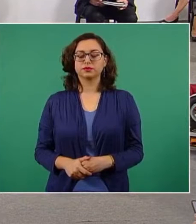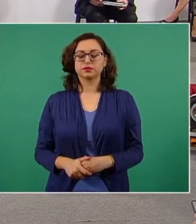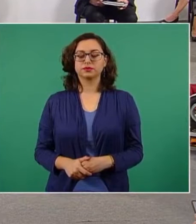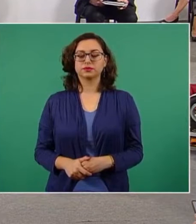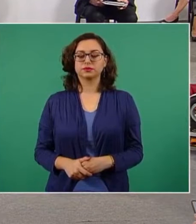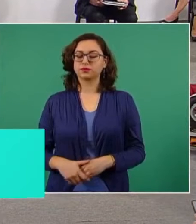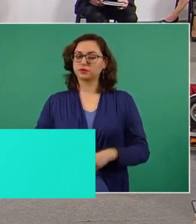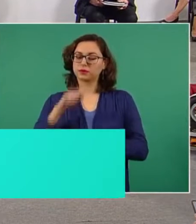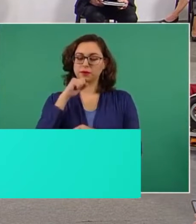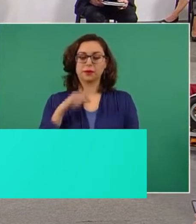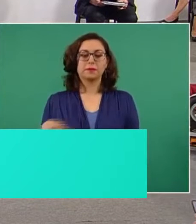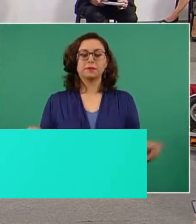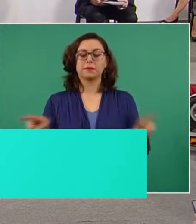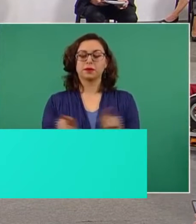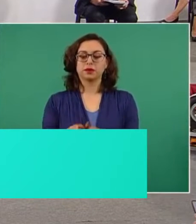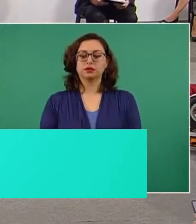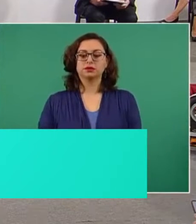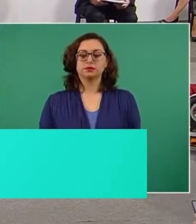Lo mismo.